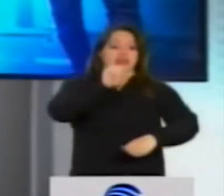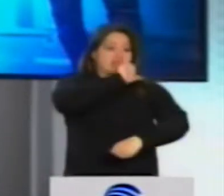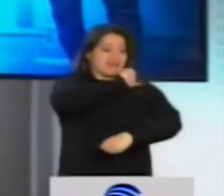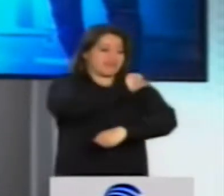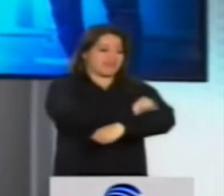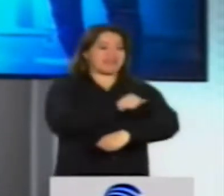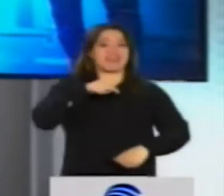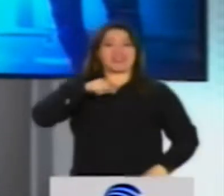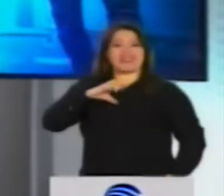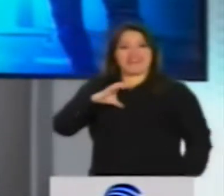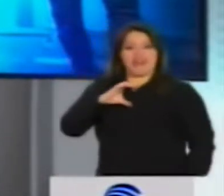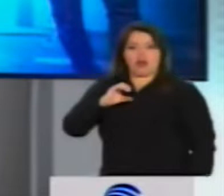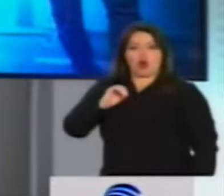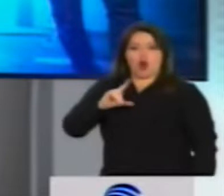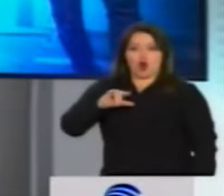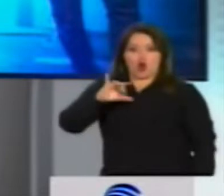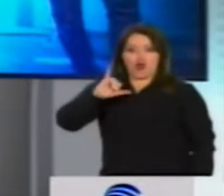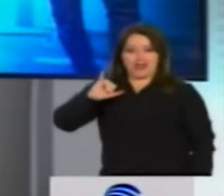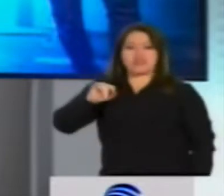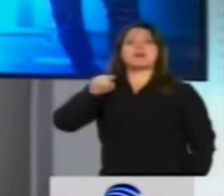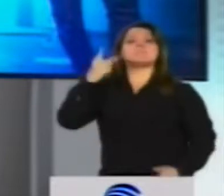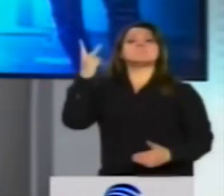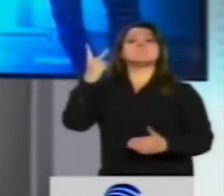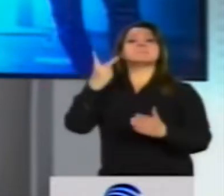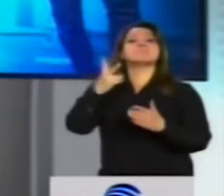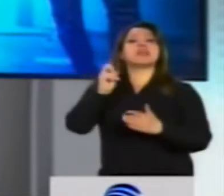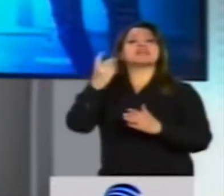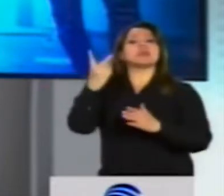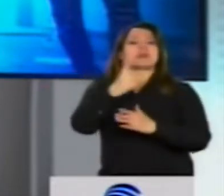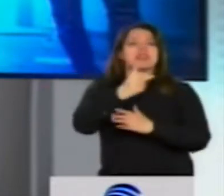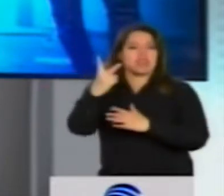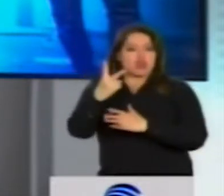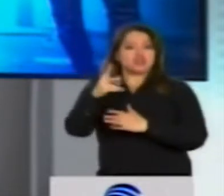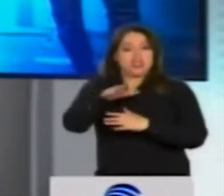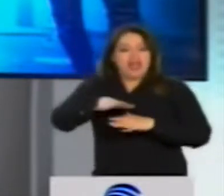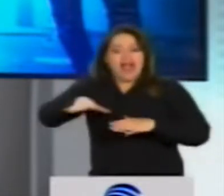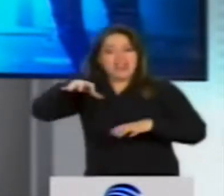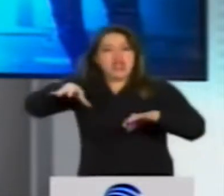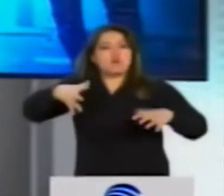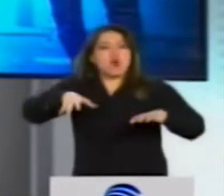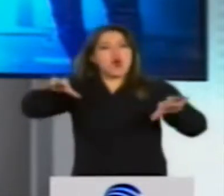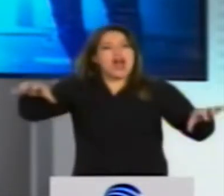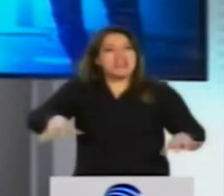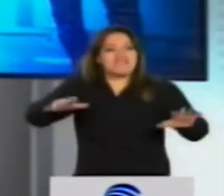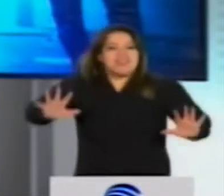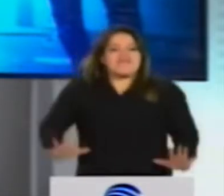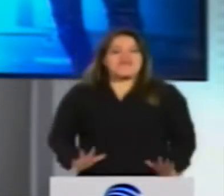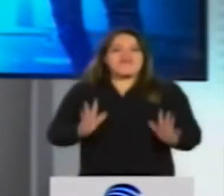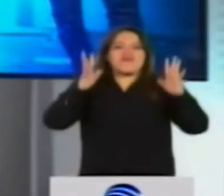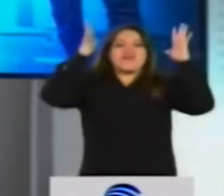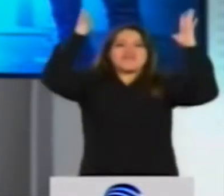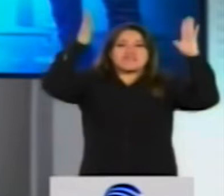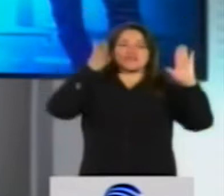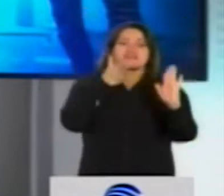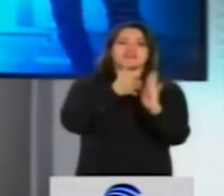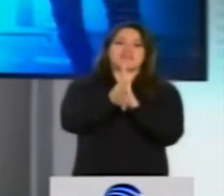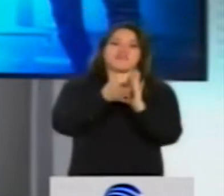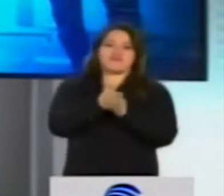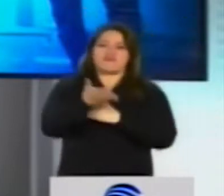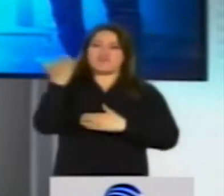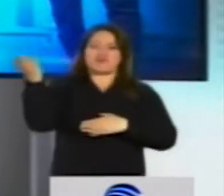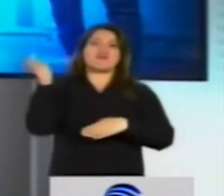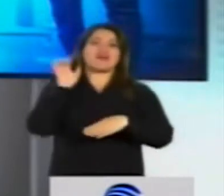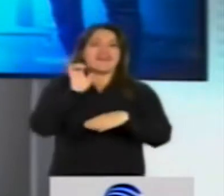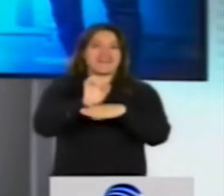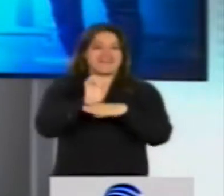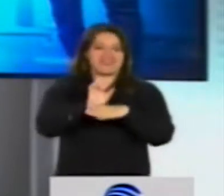2022. Edgar Ramírez se encuentra en la Perla del Golfo de Urabá con todos los detalles de este festival. Este es un informe de la agencia de